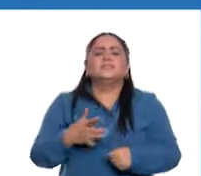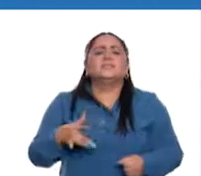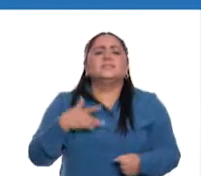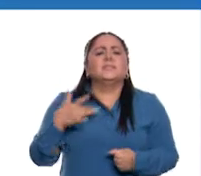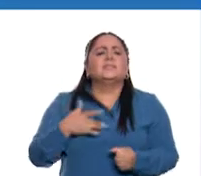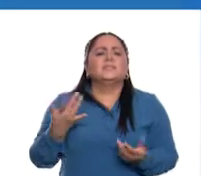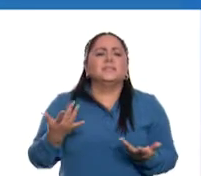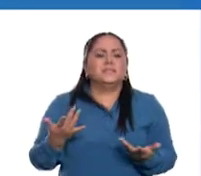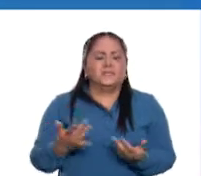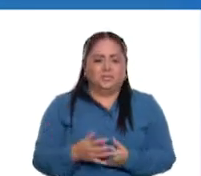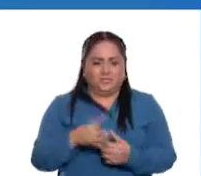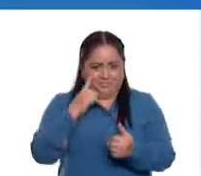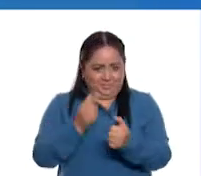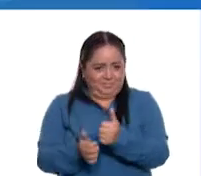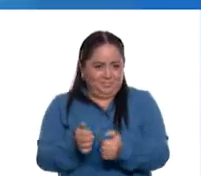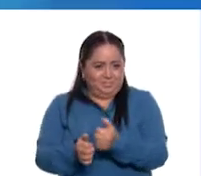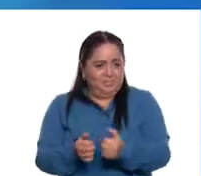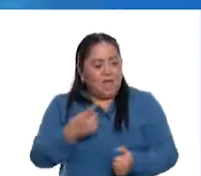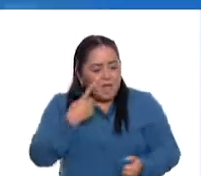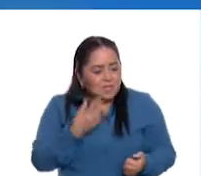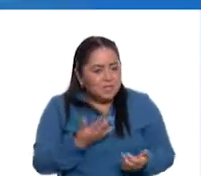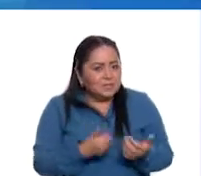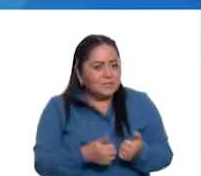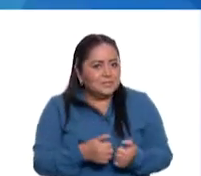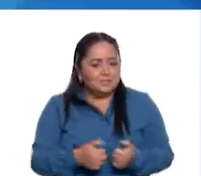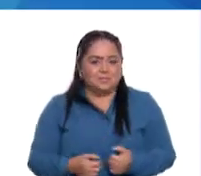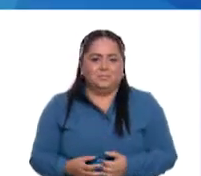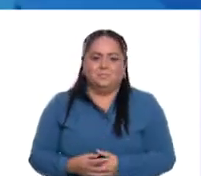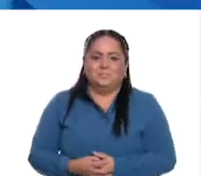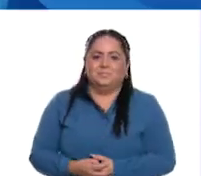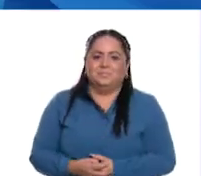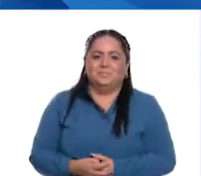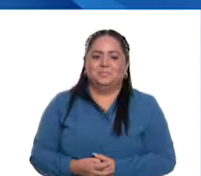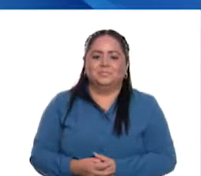siento. A ver.